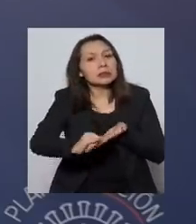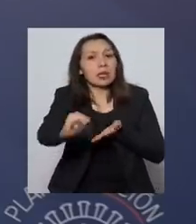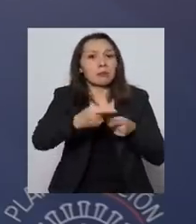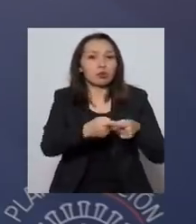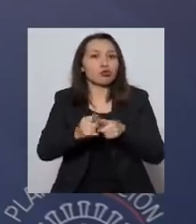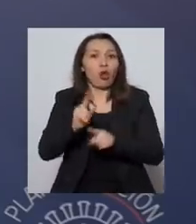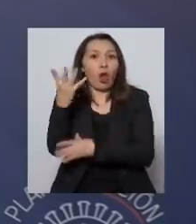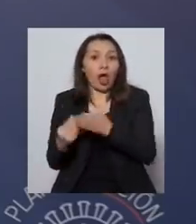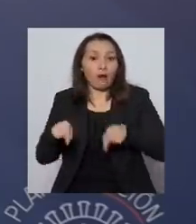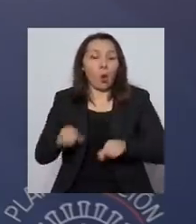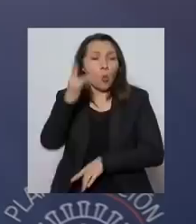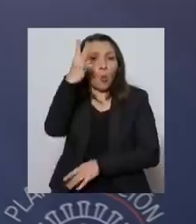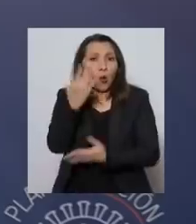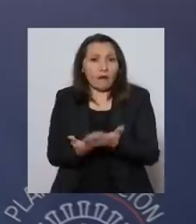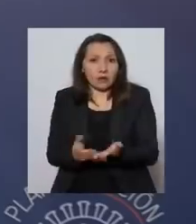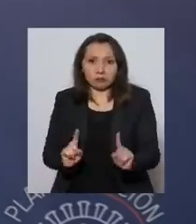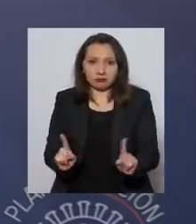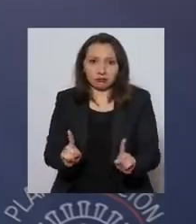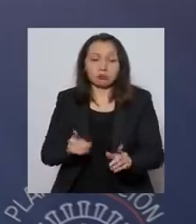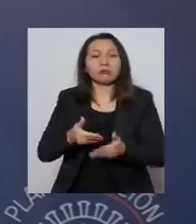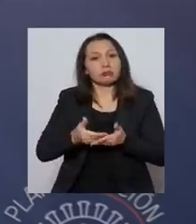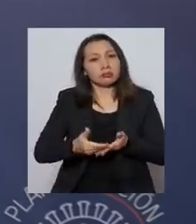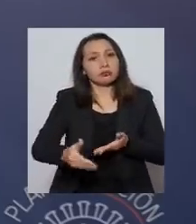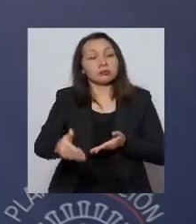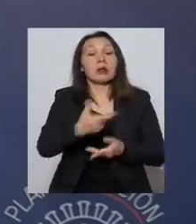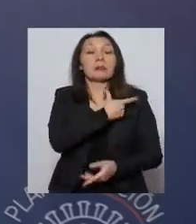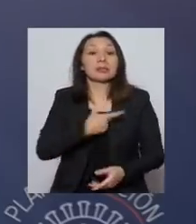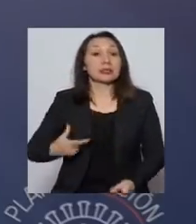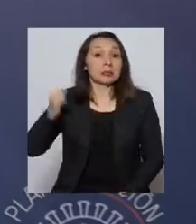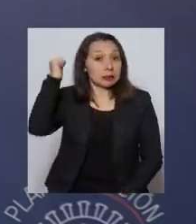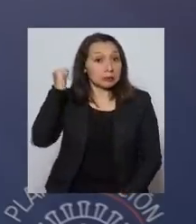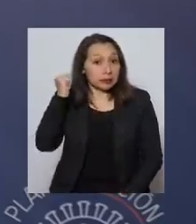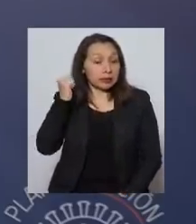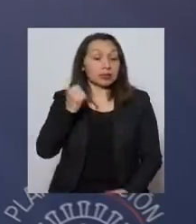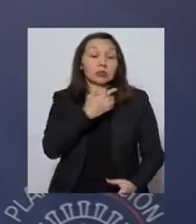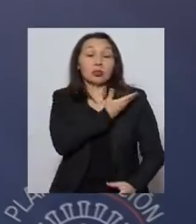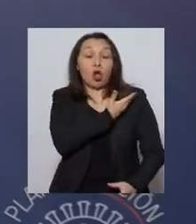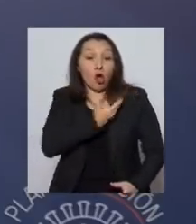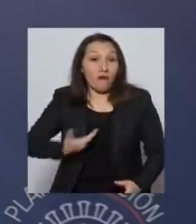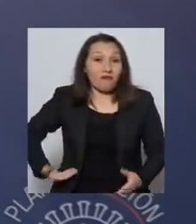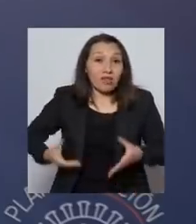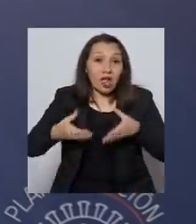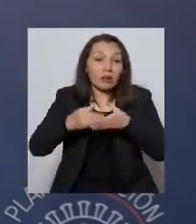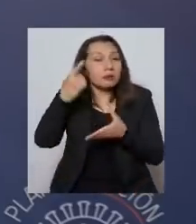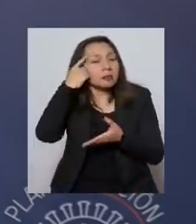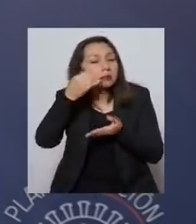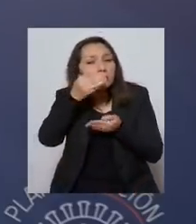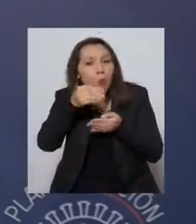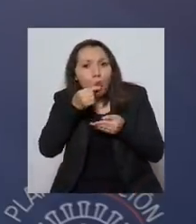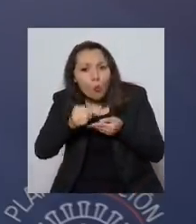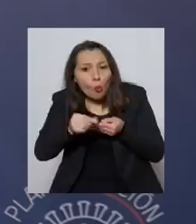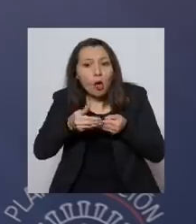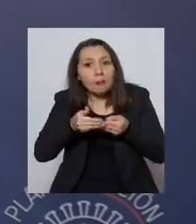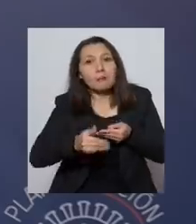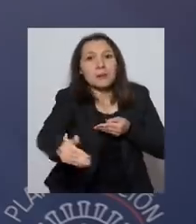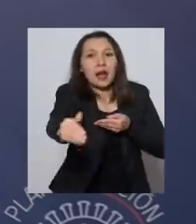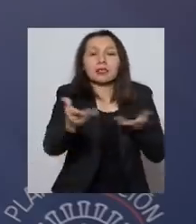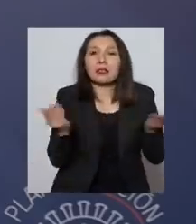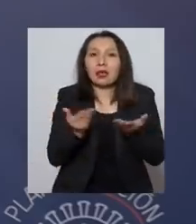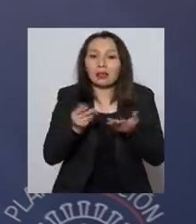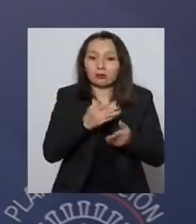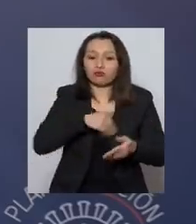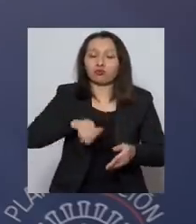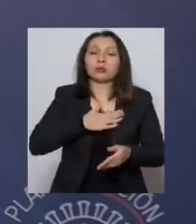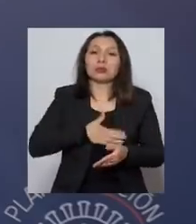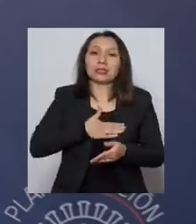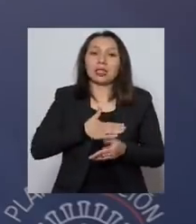Esto no se agota hoy día, el apoyo que está dando el presidente Sebastián Piñera y el gobierno también está pensando en el mediano y largo plazo porque lo que queremos